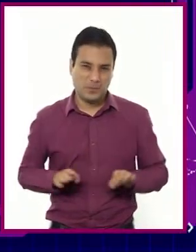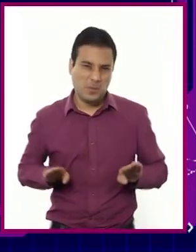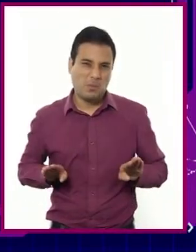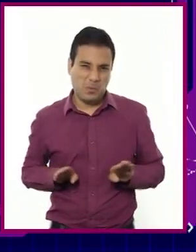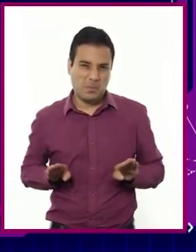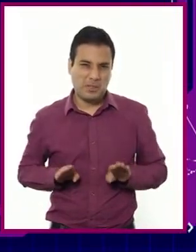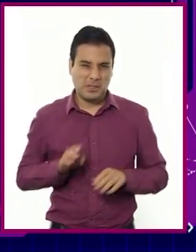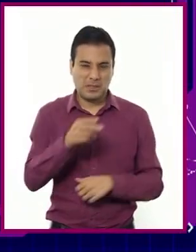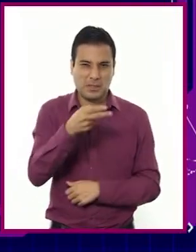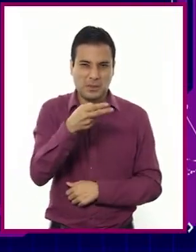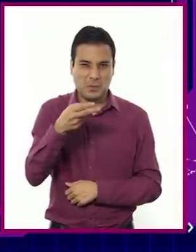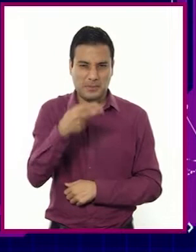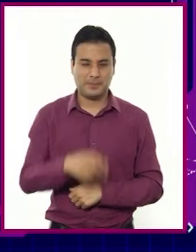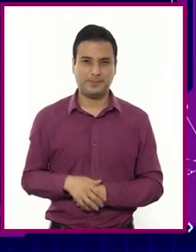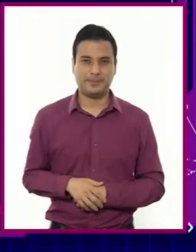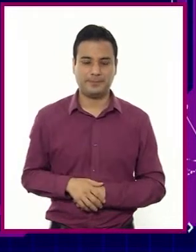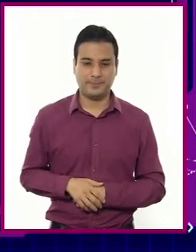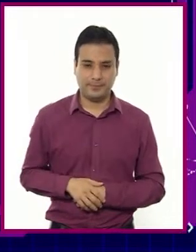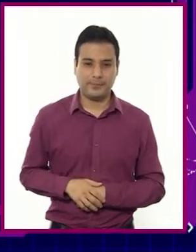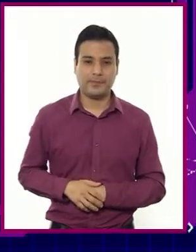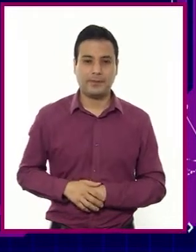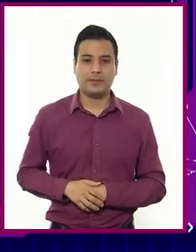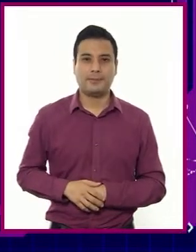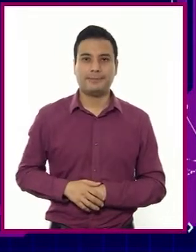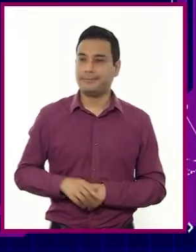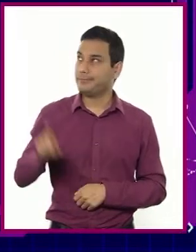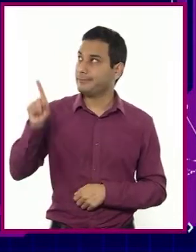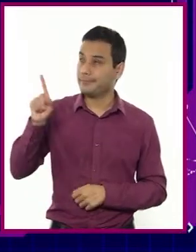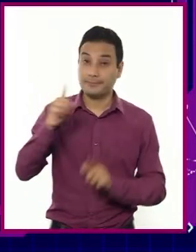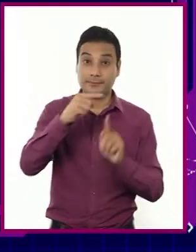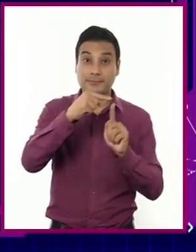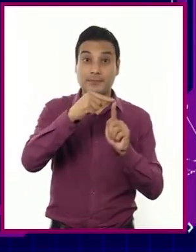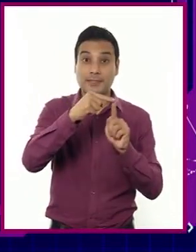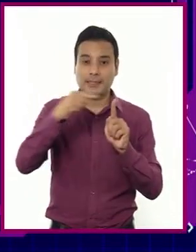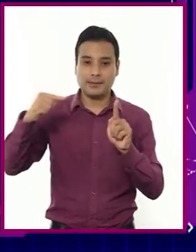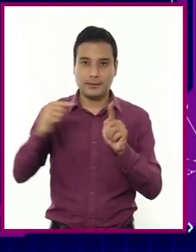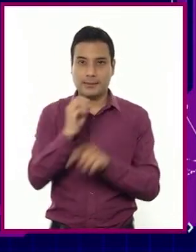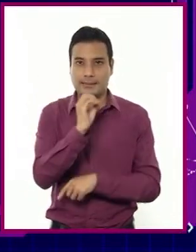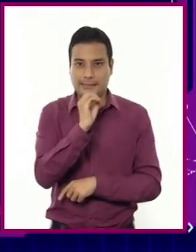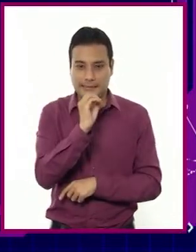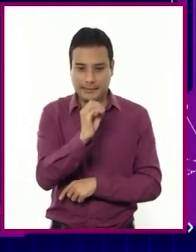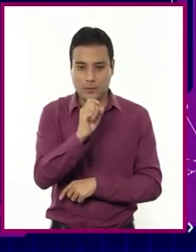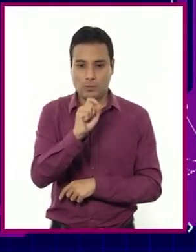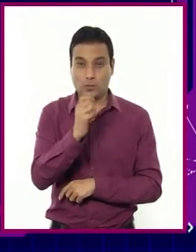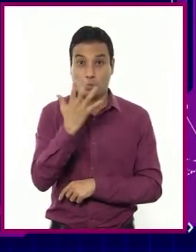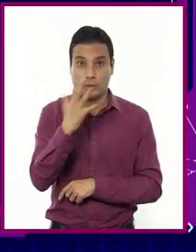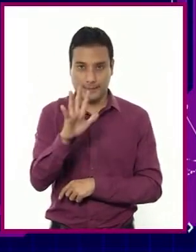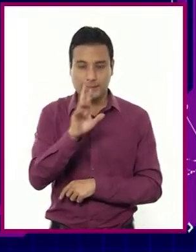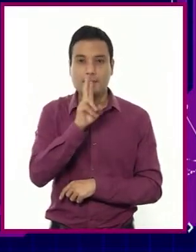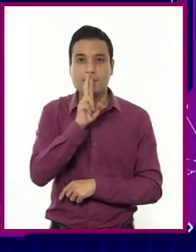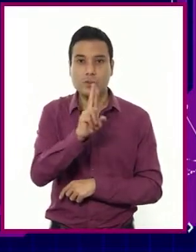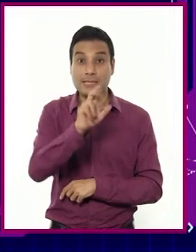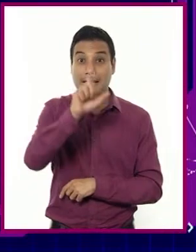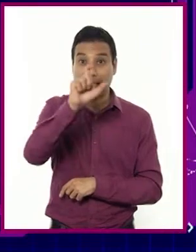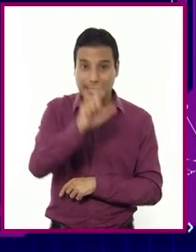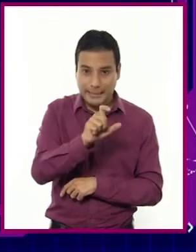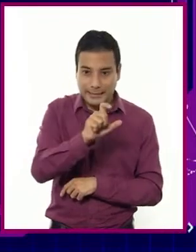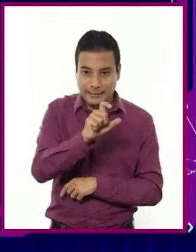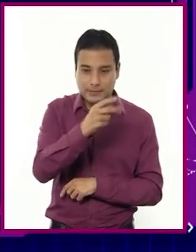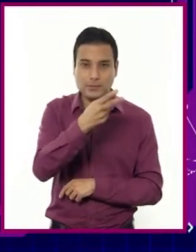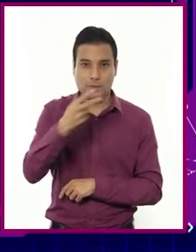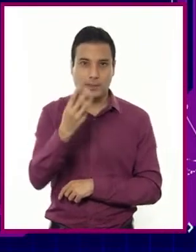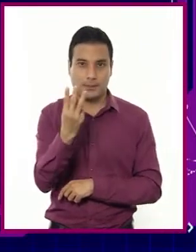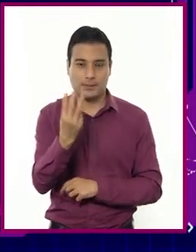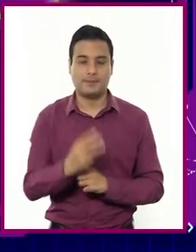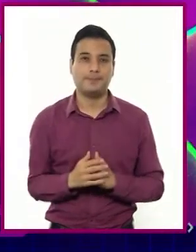este caso, dividimos ambos lados de la ecuación entre 0.10 y así obtenemos que x es igual a